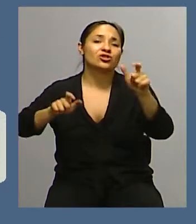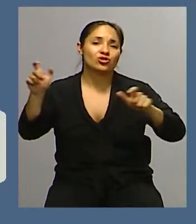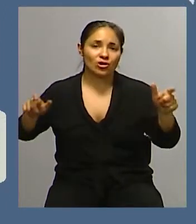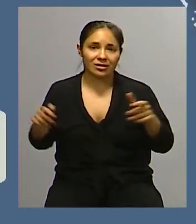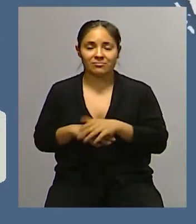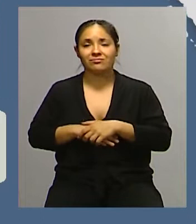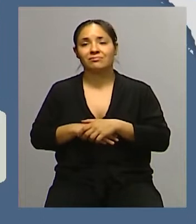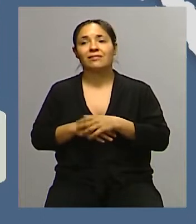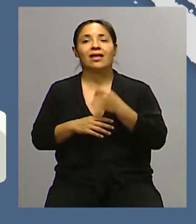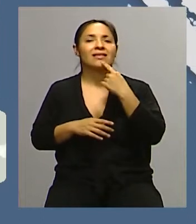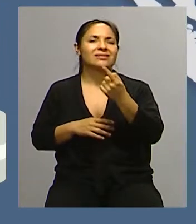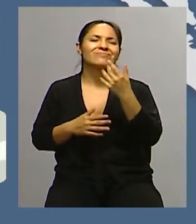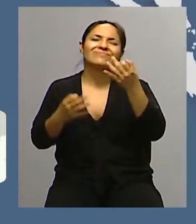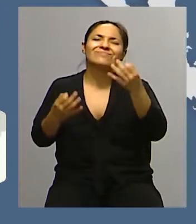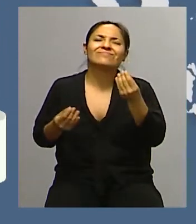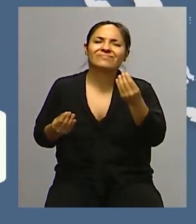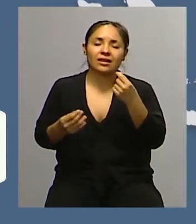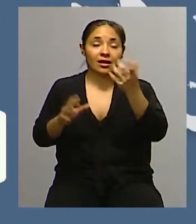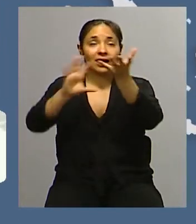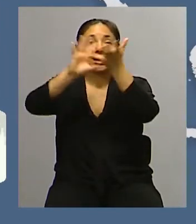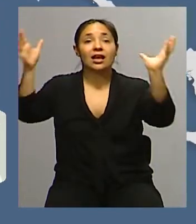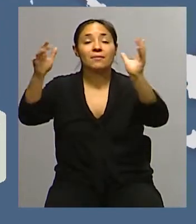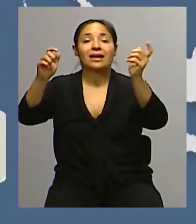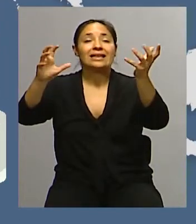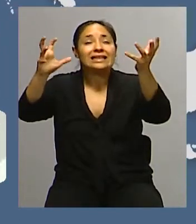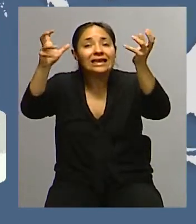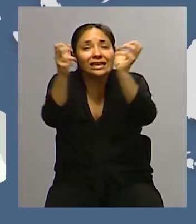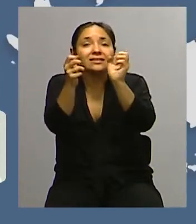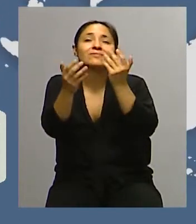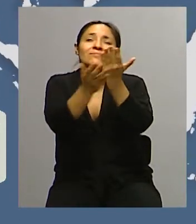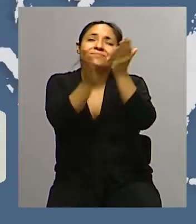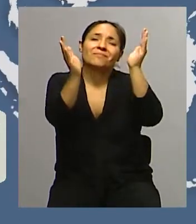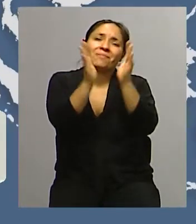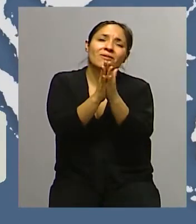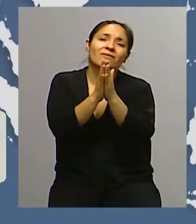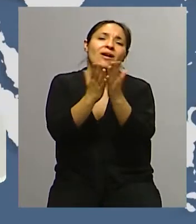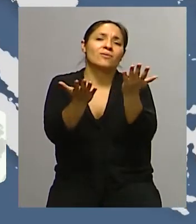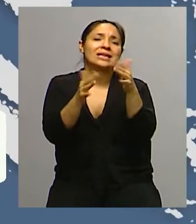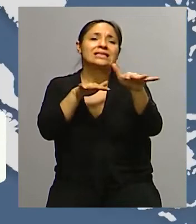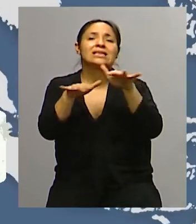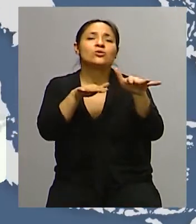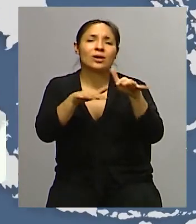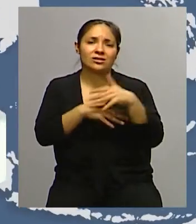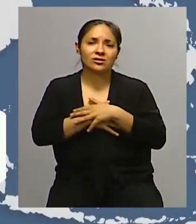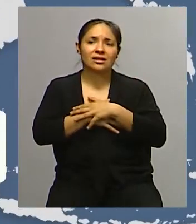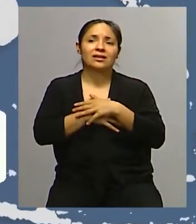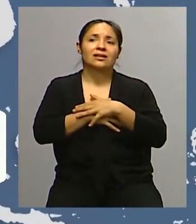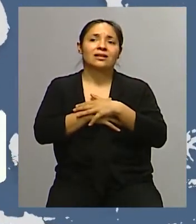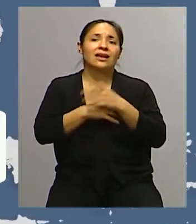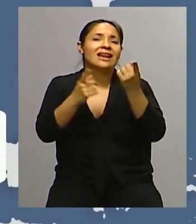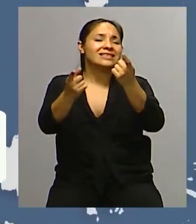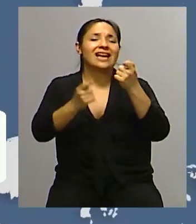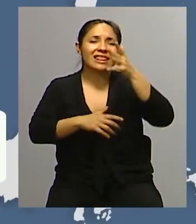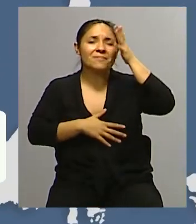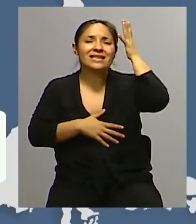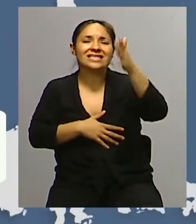dice es un poco de coherencia. Si estamos hablando de crisis climática, por favor, rever situaciones de necesidades extremas,